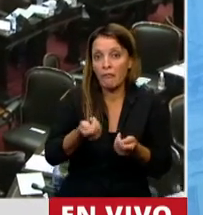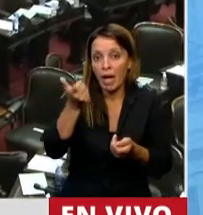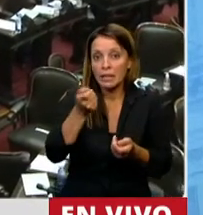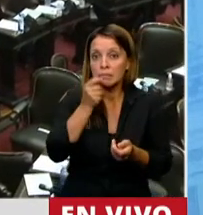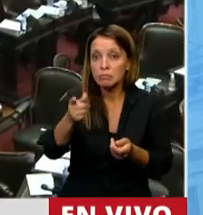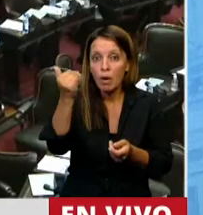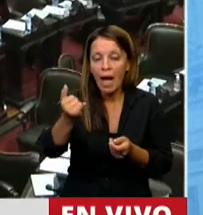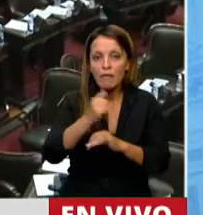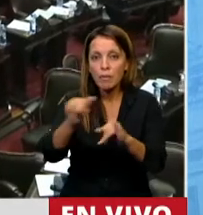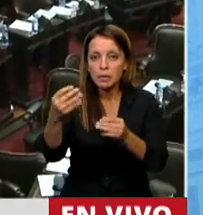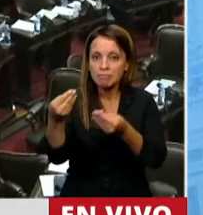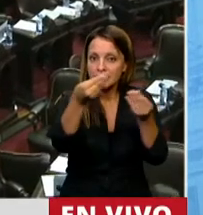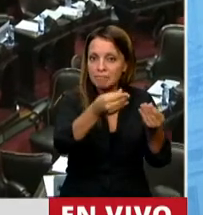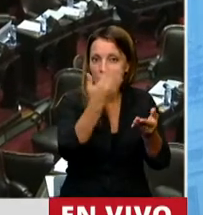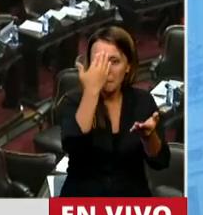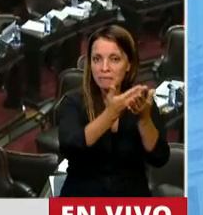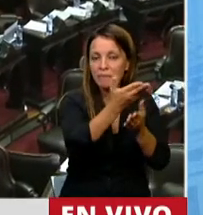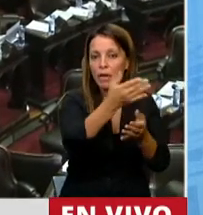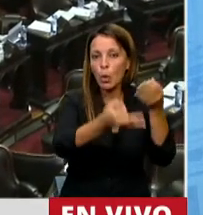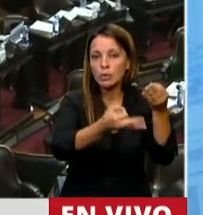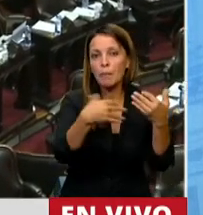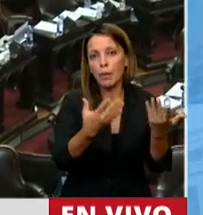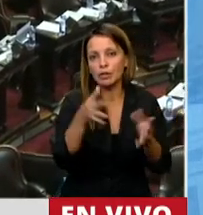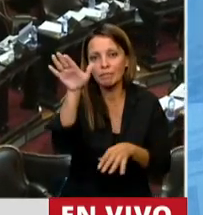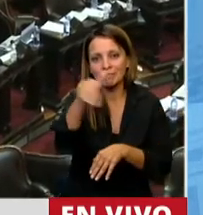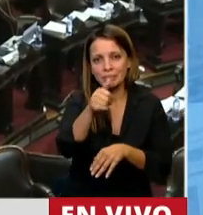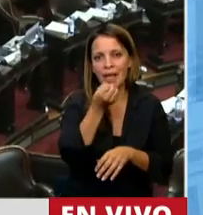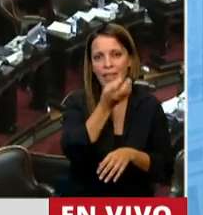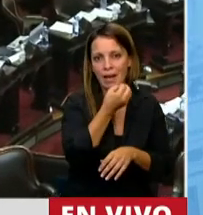esta información a la justicia, por eso fue citado a declarar,